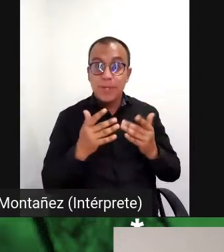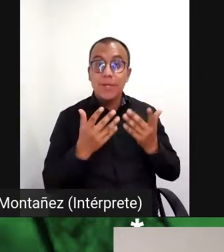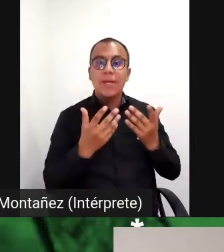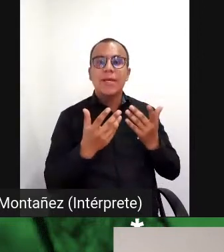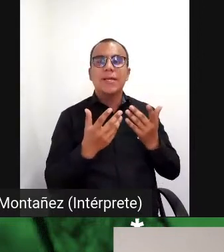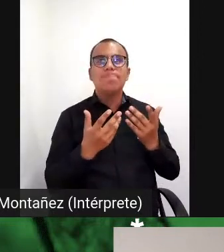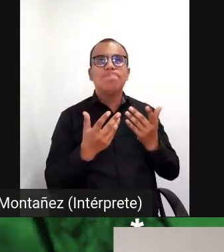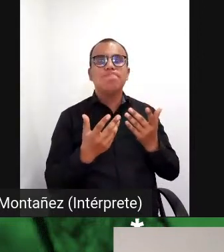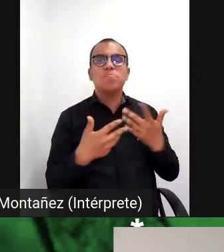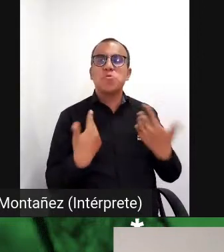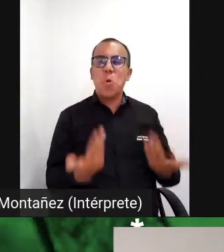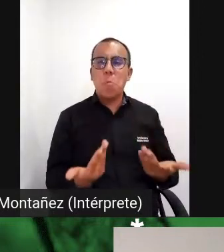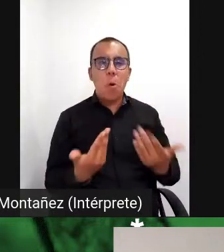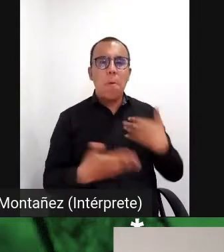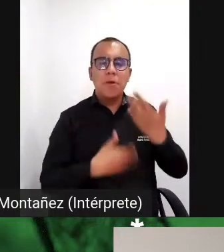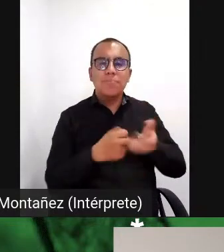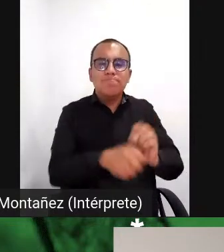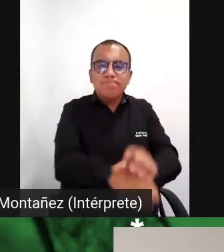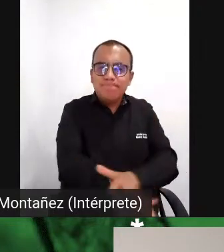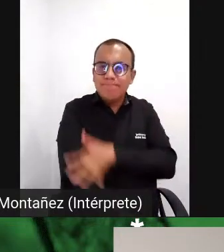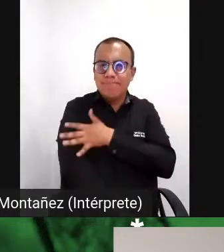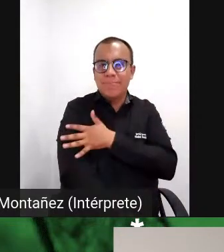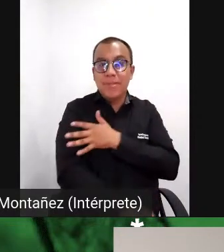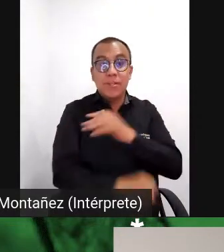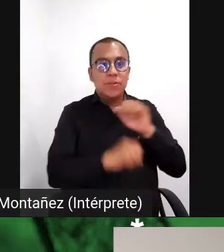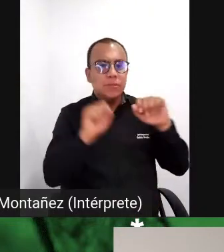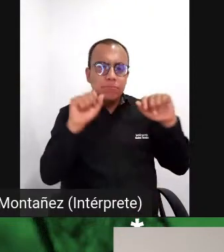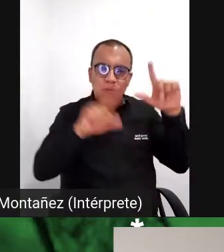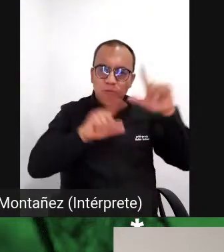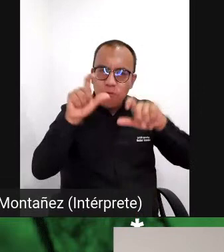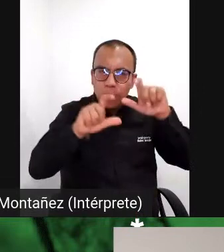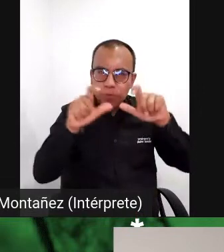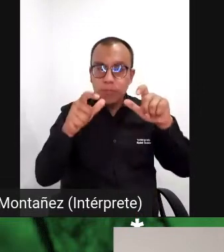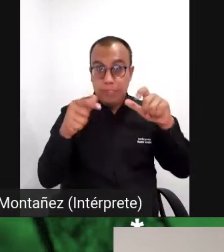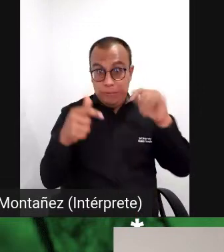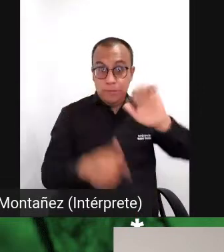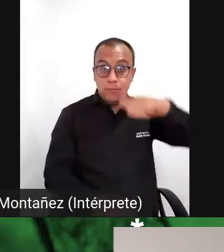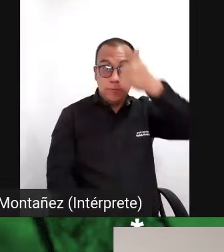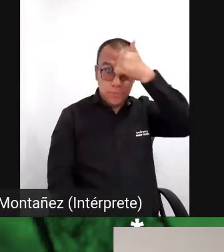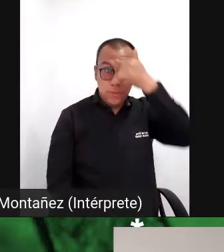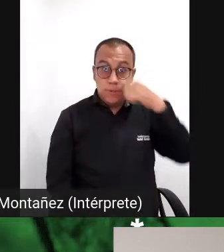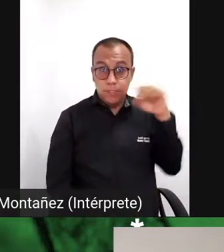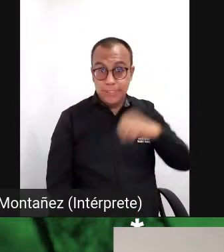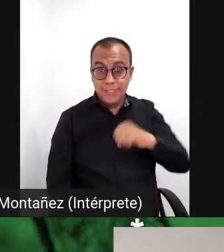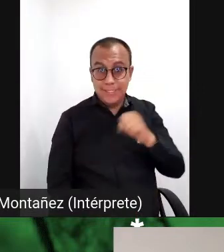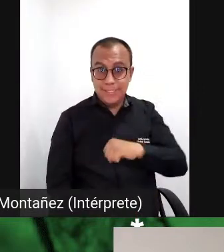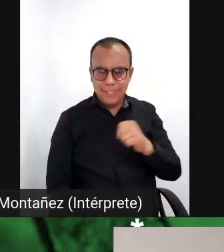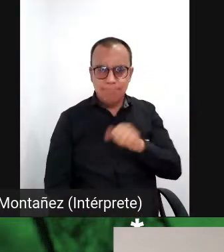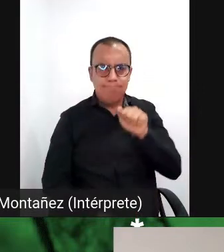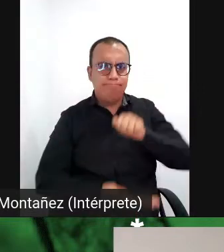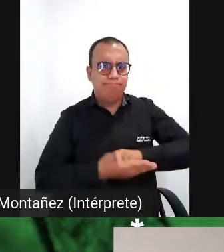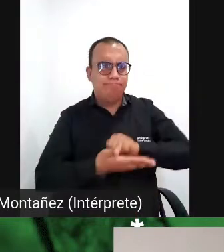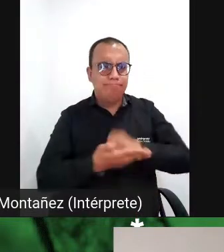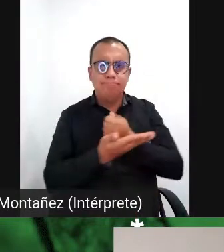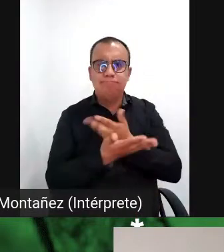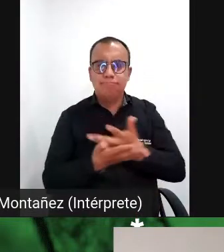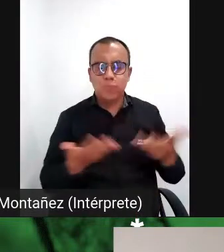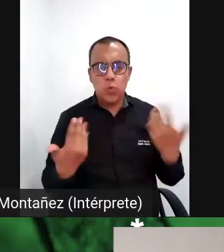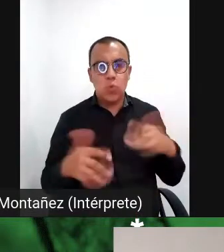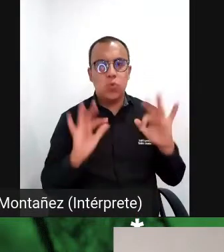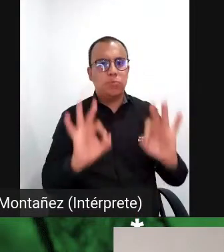digamos, cómo apelar a la sensibilidad. Entonces las fotografías, digamos, eran fundamentales, un material fotográfico de altísima